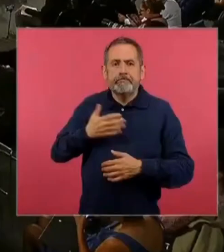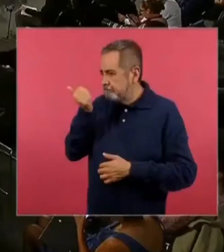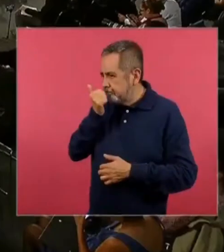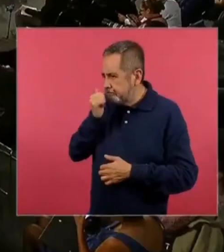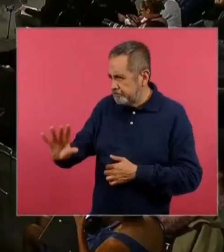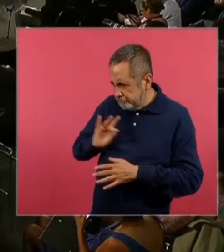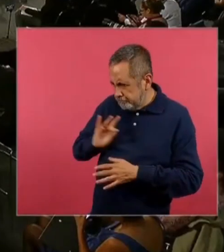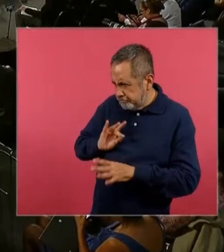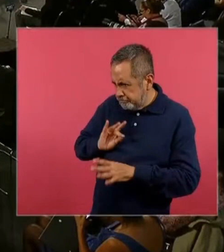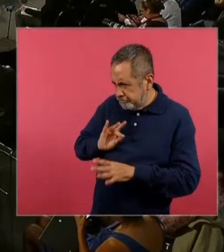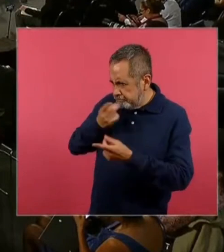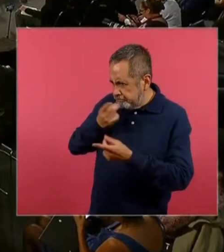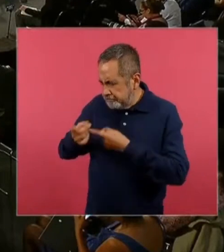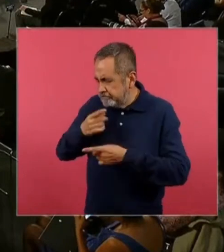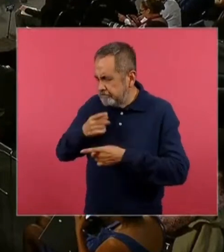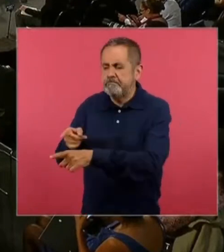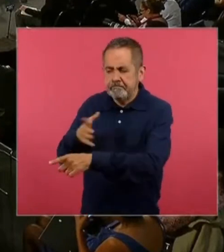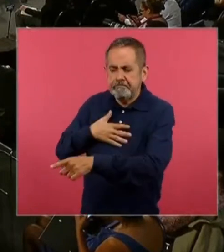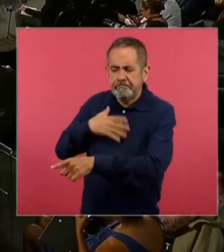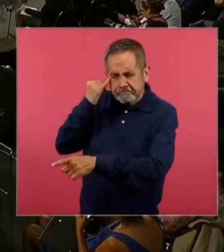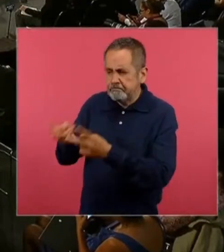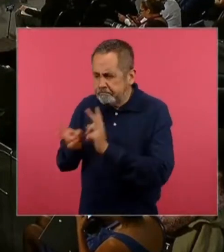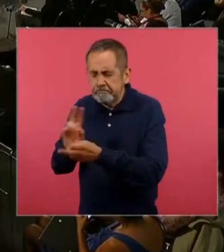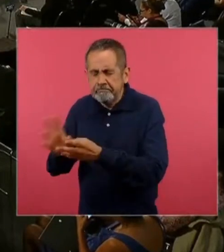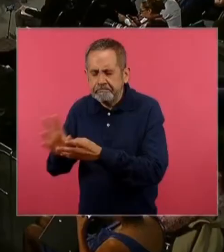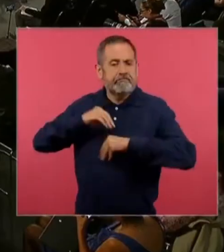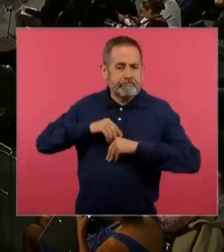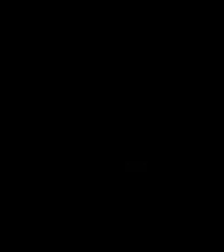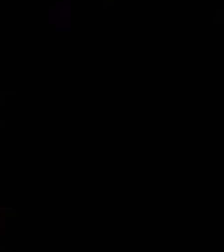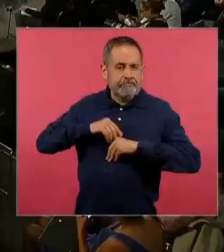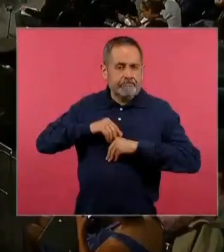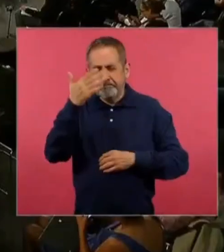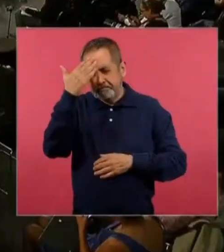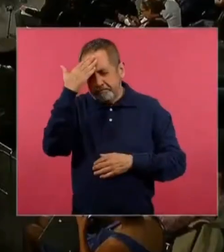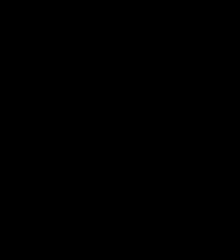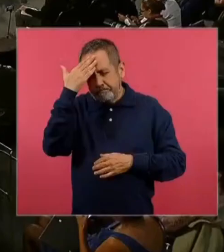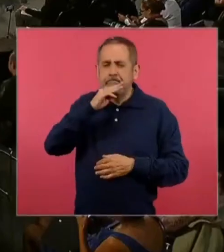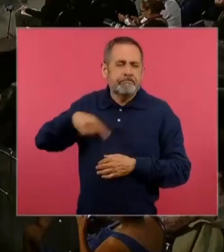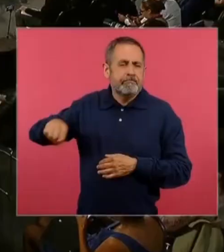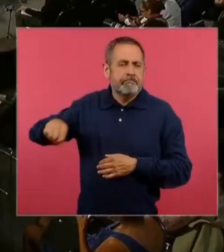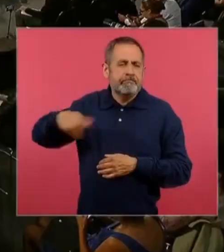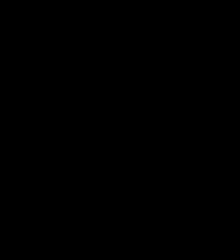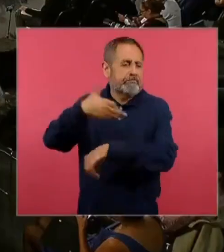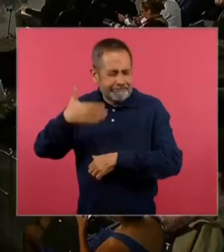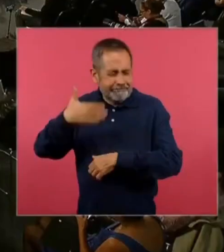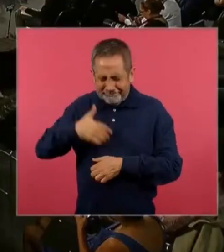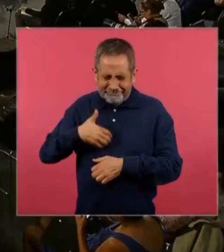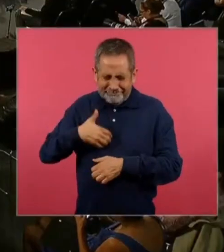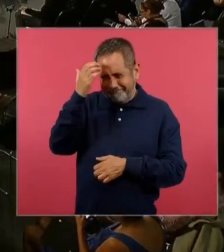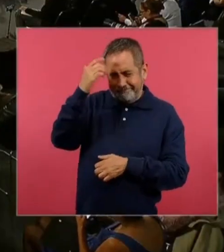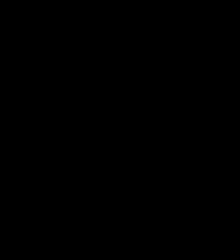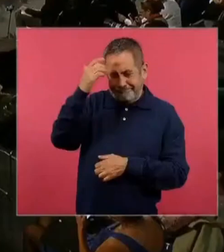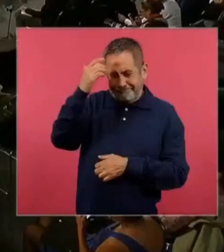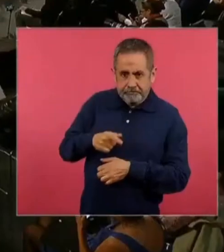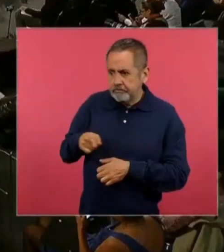alumnos, los que me conocen, los que me han visto, los que me han vivido, los que me han escuchado, los padres de familia que me han acompañado y